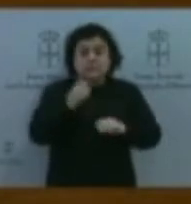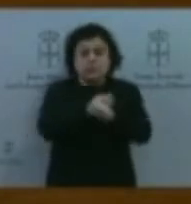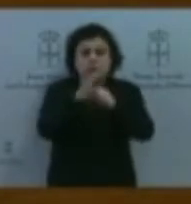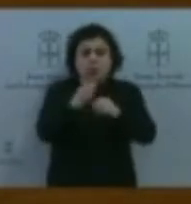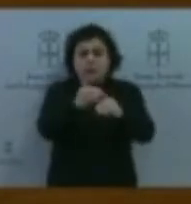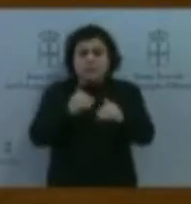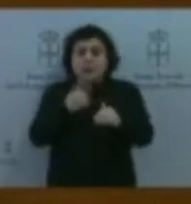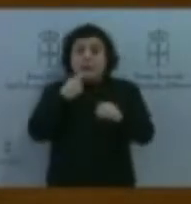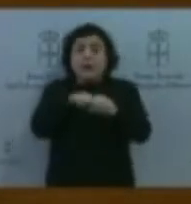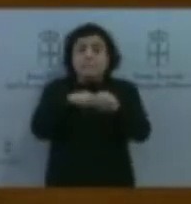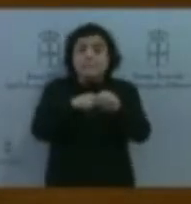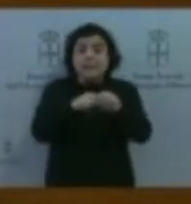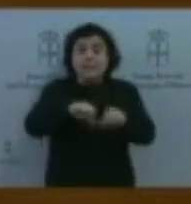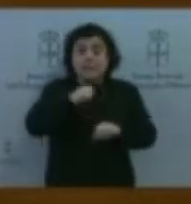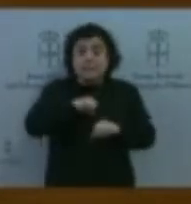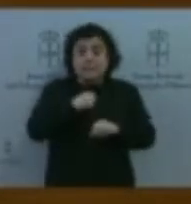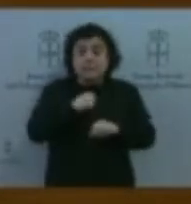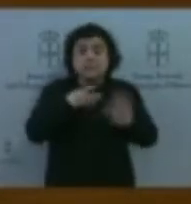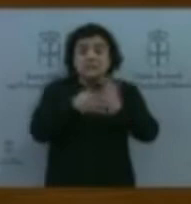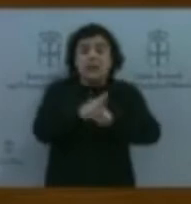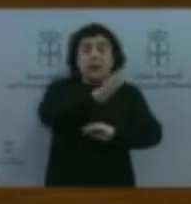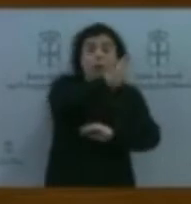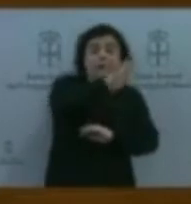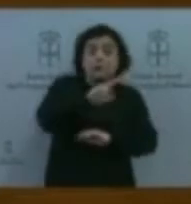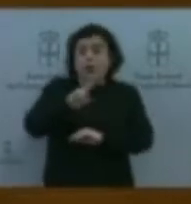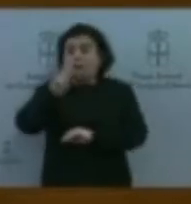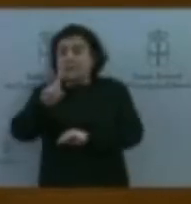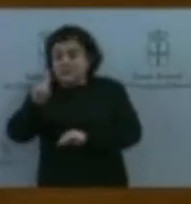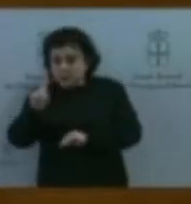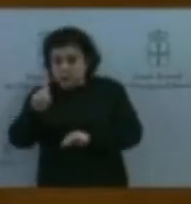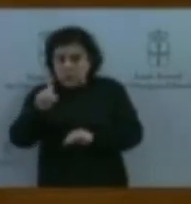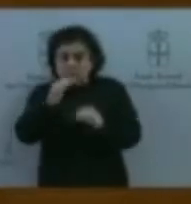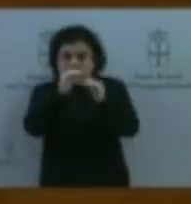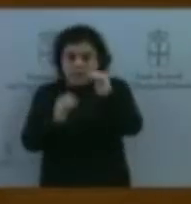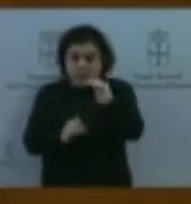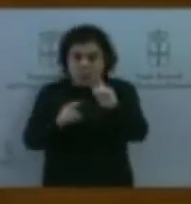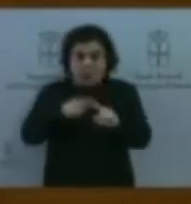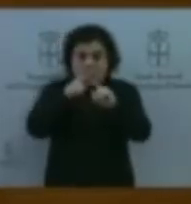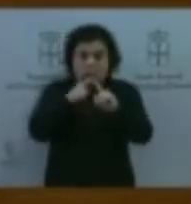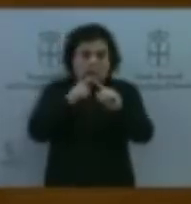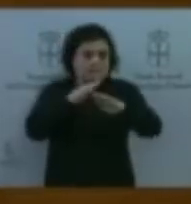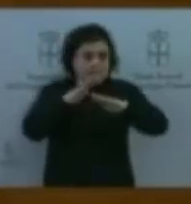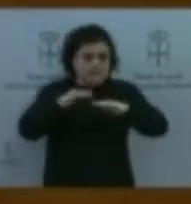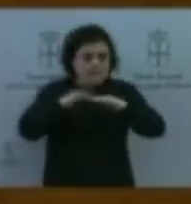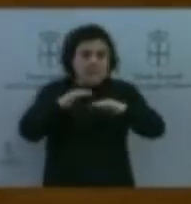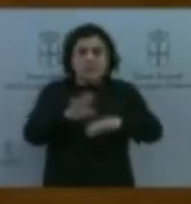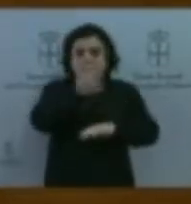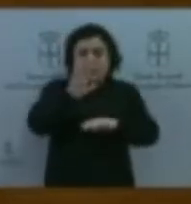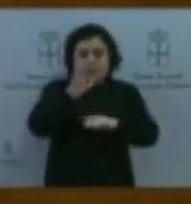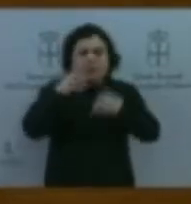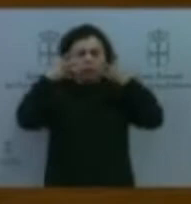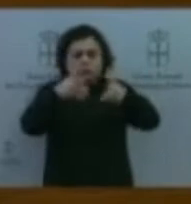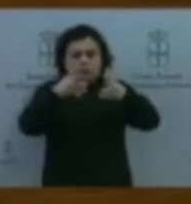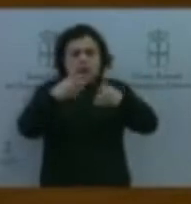de 4,21, menor que el objetivo mínimo de 5 recomendado por la Organización Mundial de la Salud, menos que Suecia, que Francia, que Alemania, que Reino